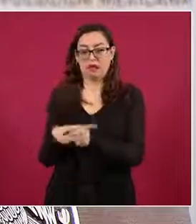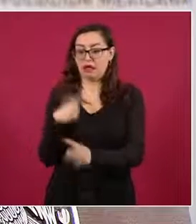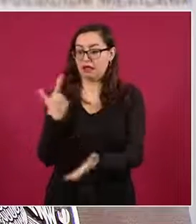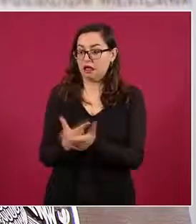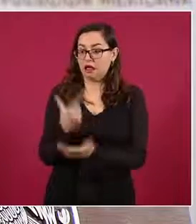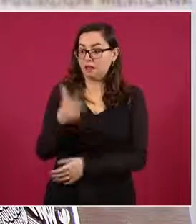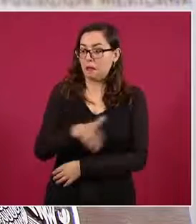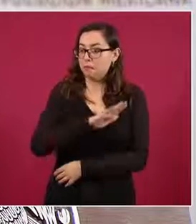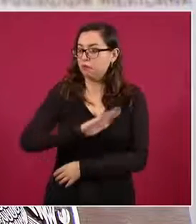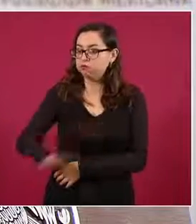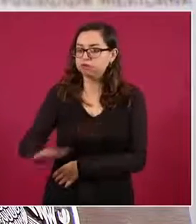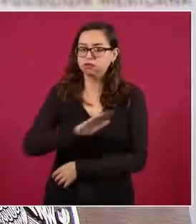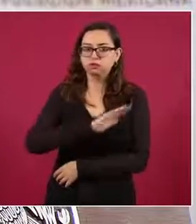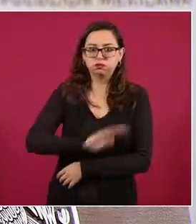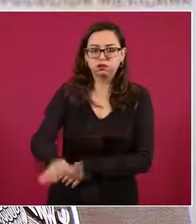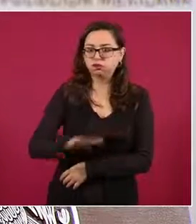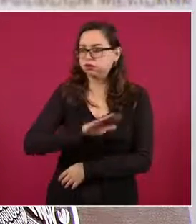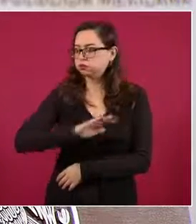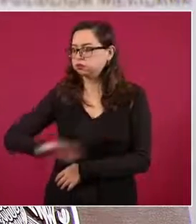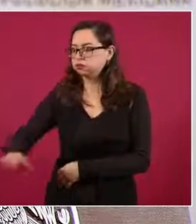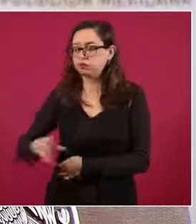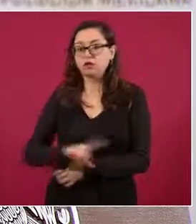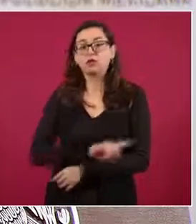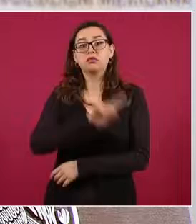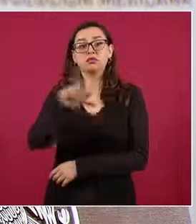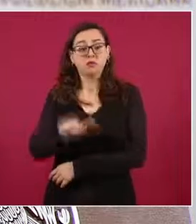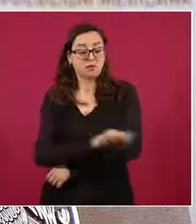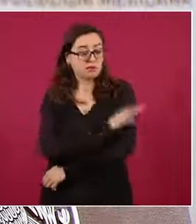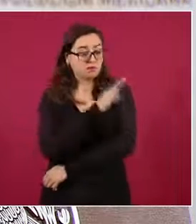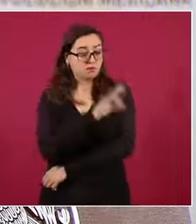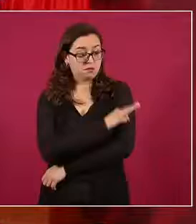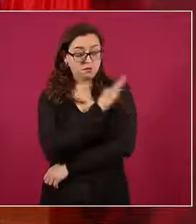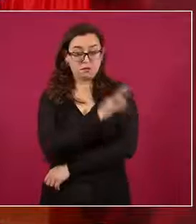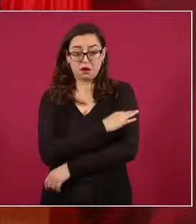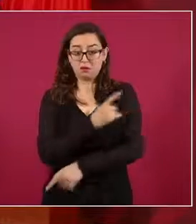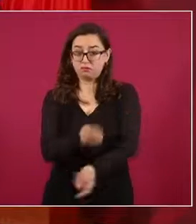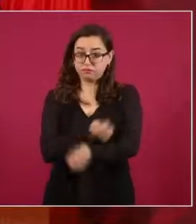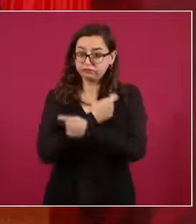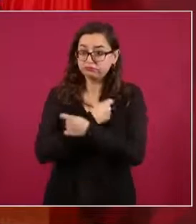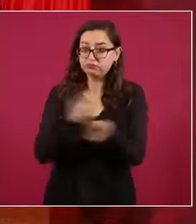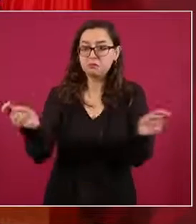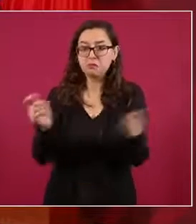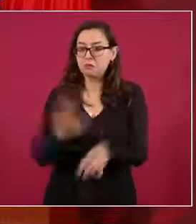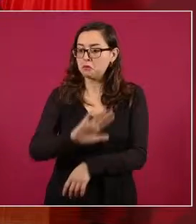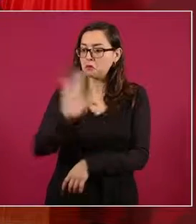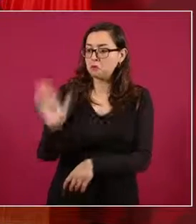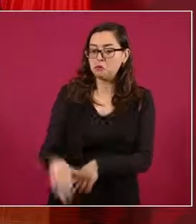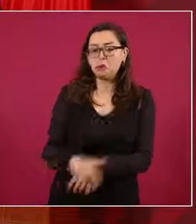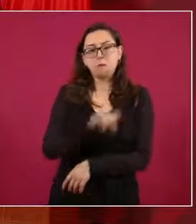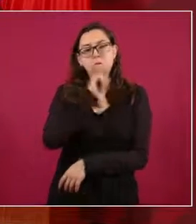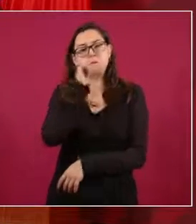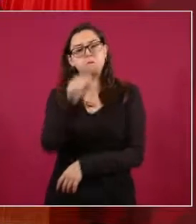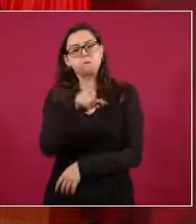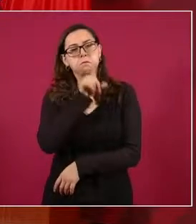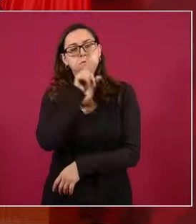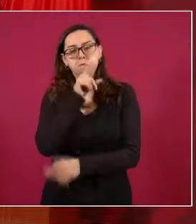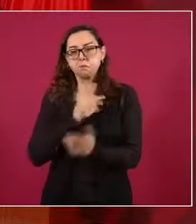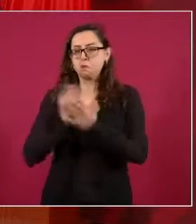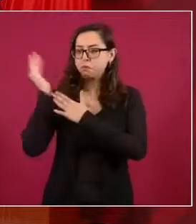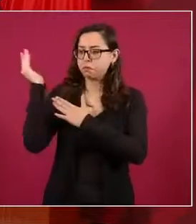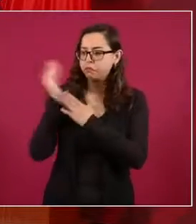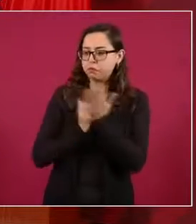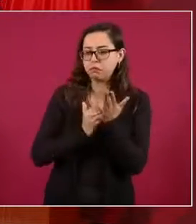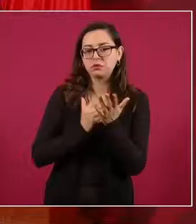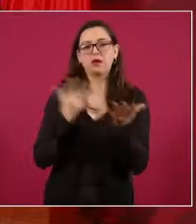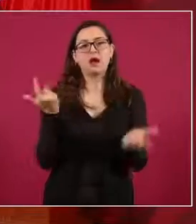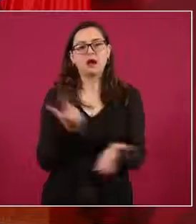de la epidemia y una enfermedad que dejó de serlo una vez que se alcanzaron coberturas de vacunación importantes, como en México,